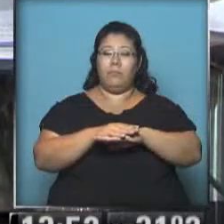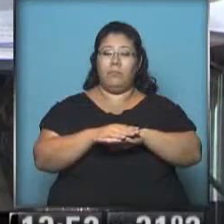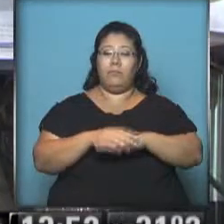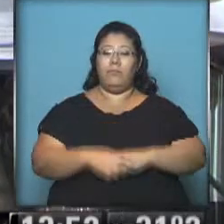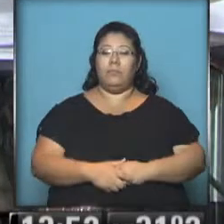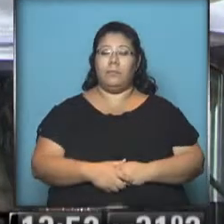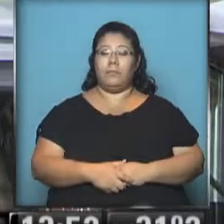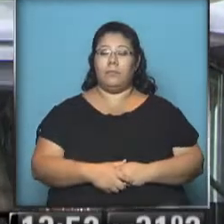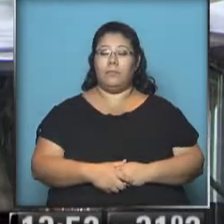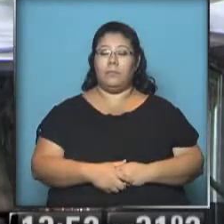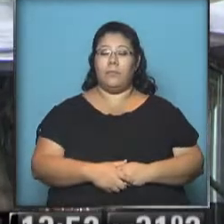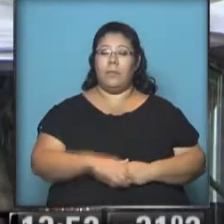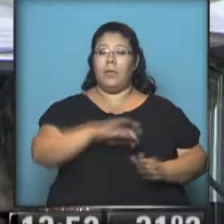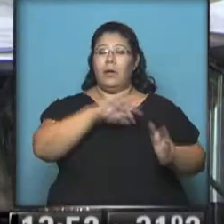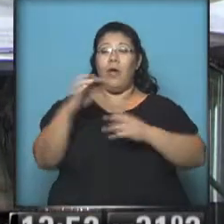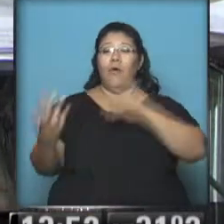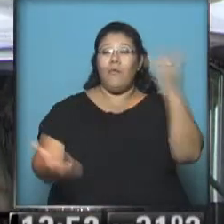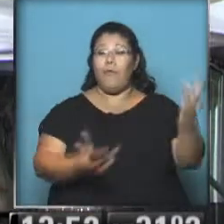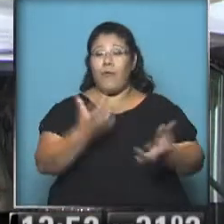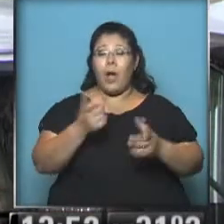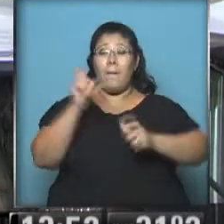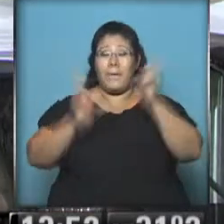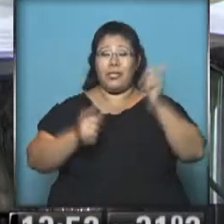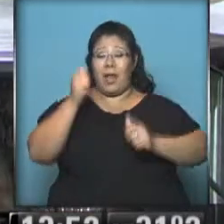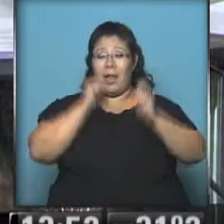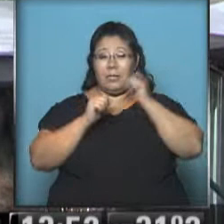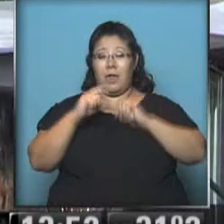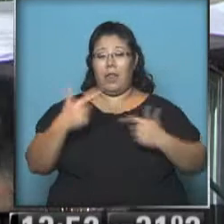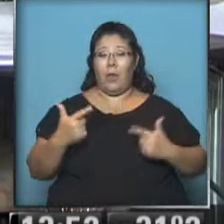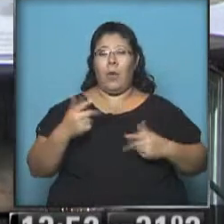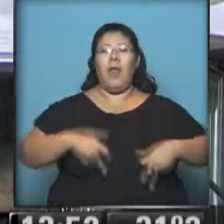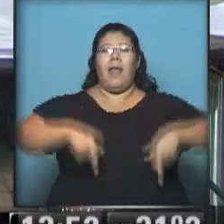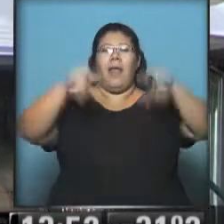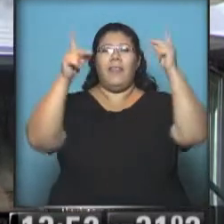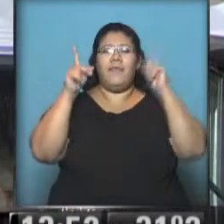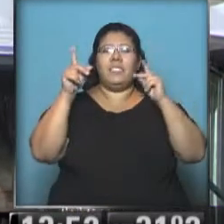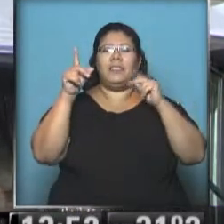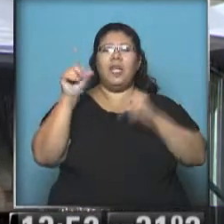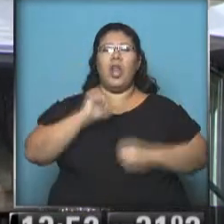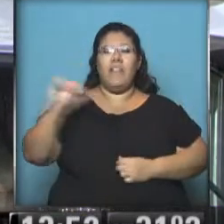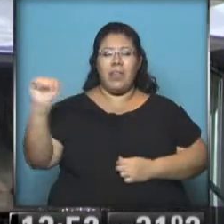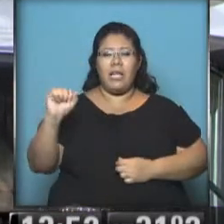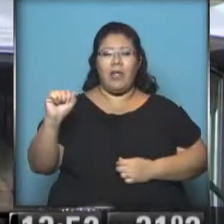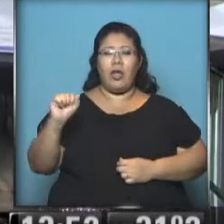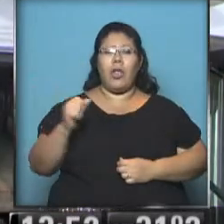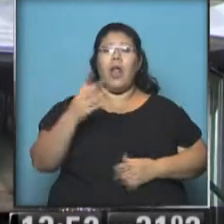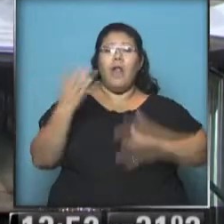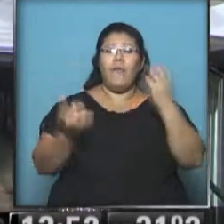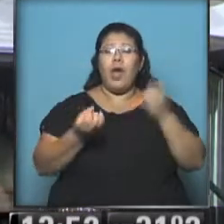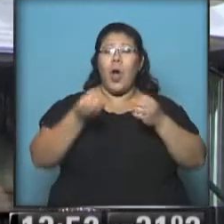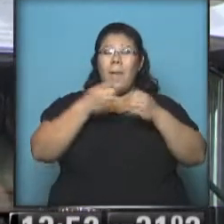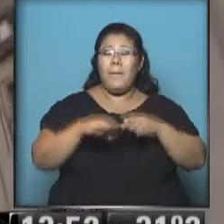No hubo heridos, afortunadamente, en este incendio que ocurrió en el edificio Libertador. Así es, comenzó en uno de sus subsuelos, trabajaron los